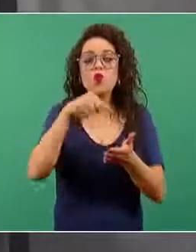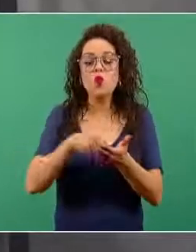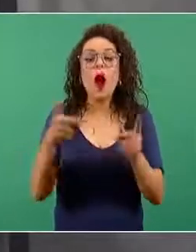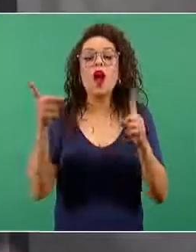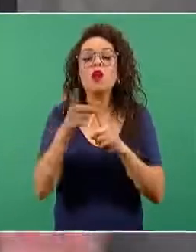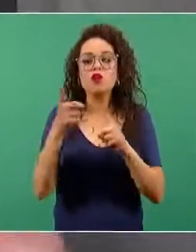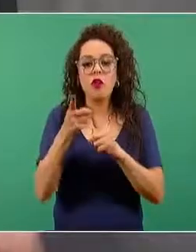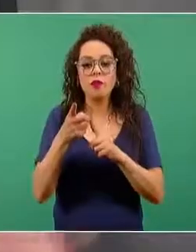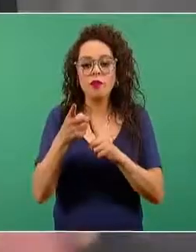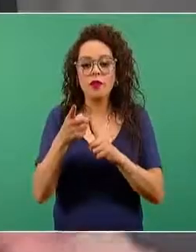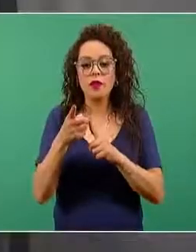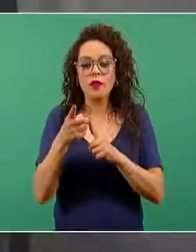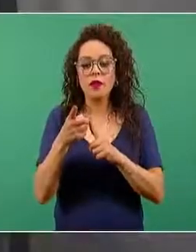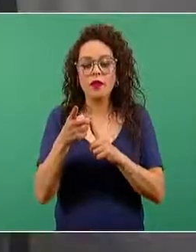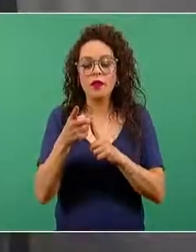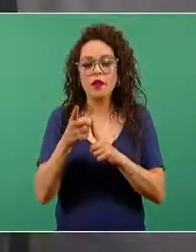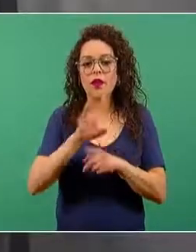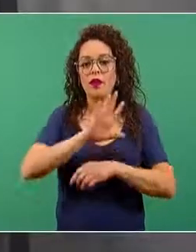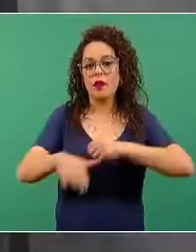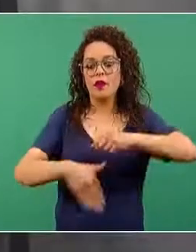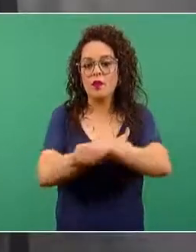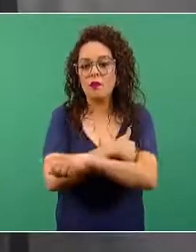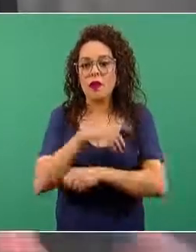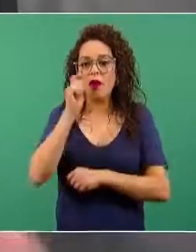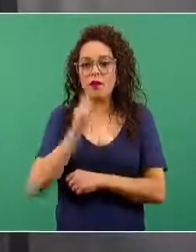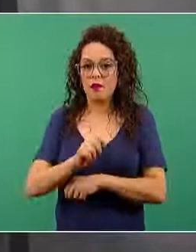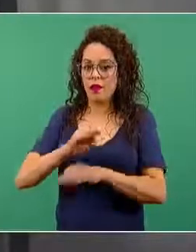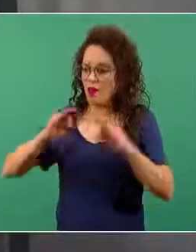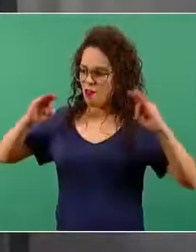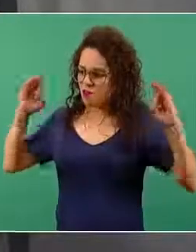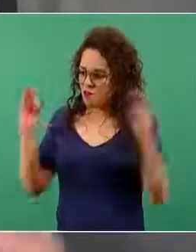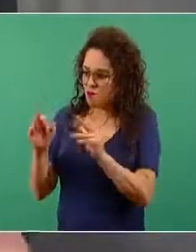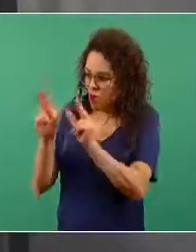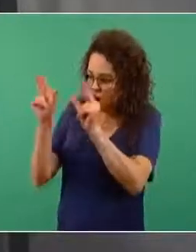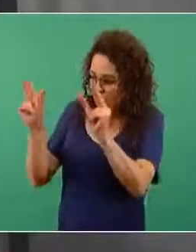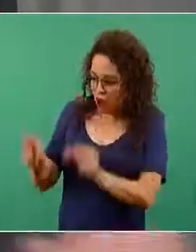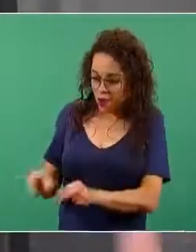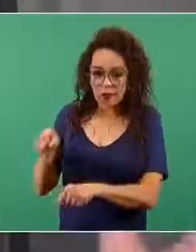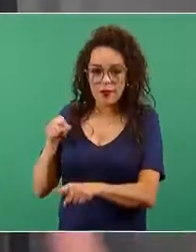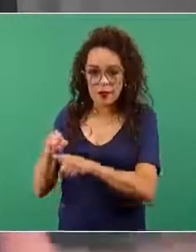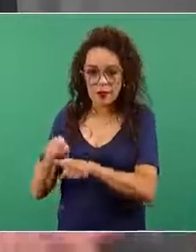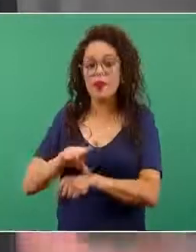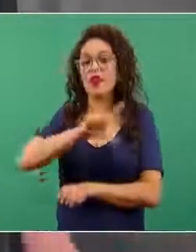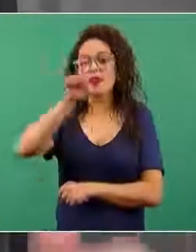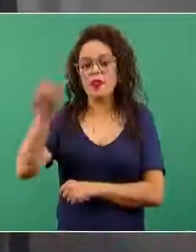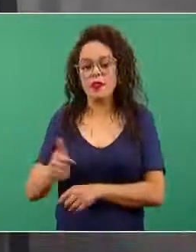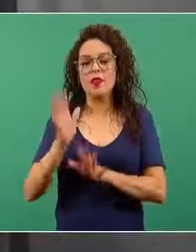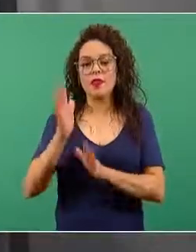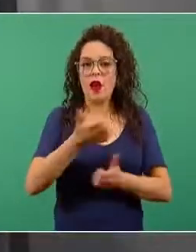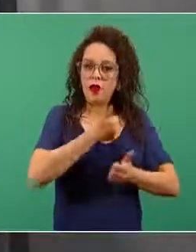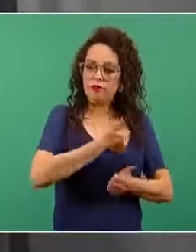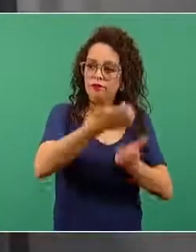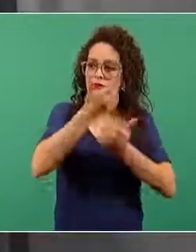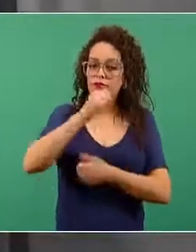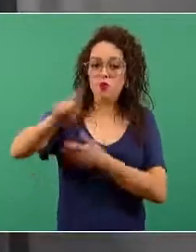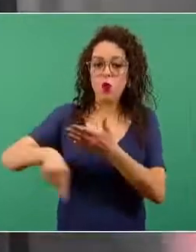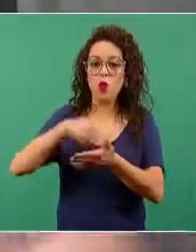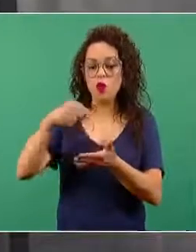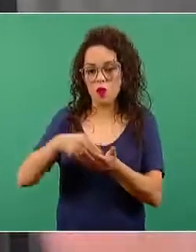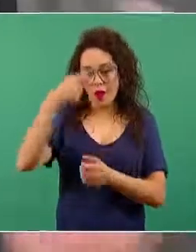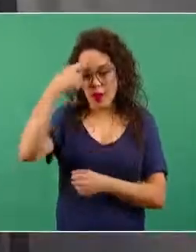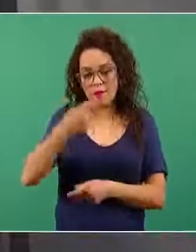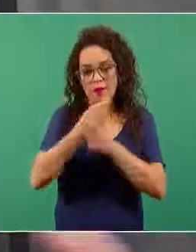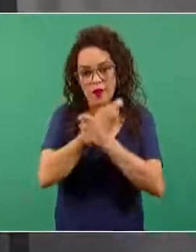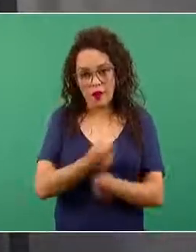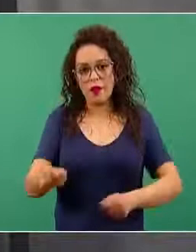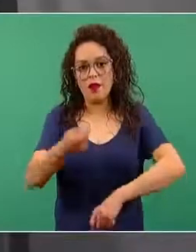vacunación, los nodos de ultracongelación primarios y que están listas para ser desplazadas a las unidades de vacunación al tiempo